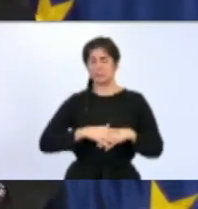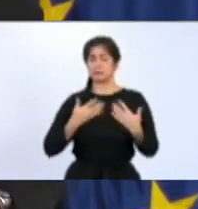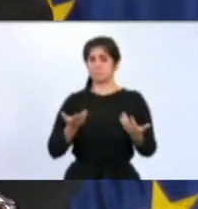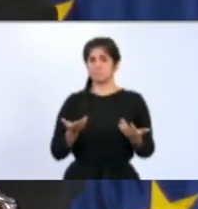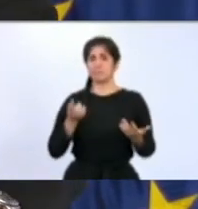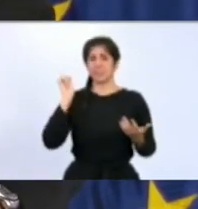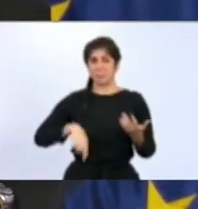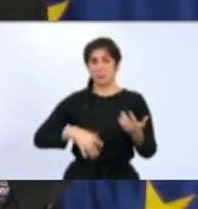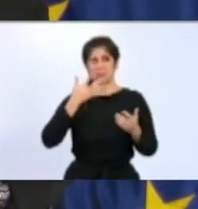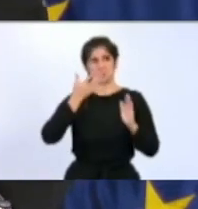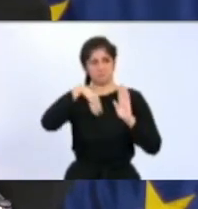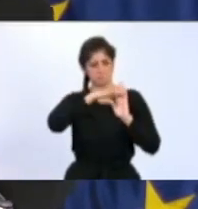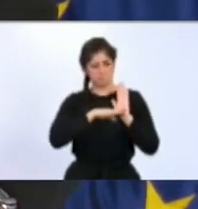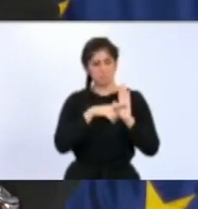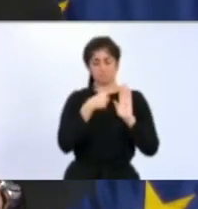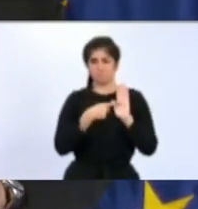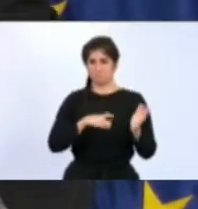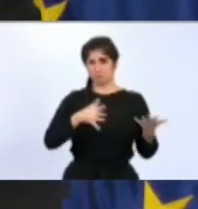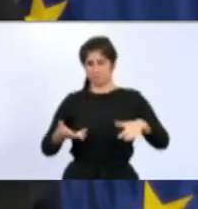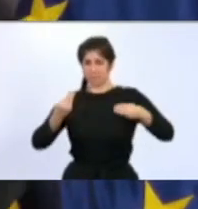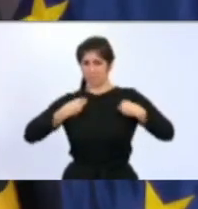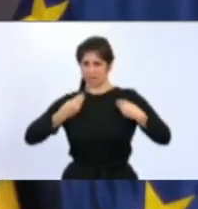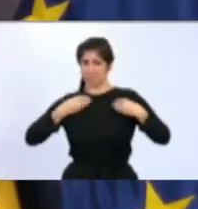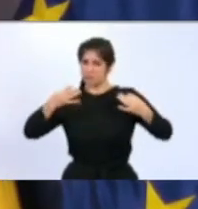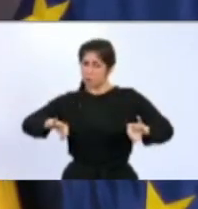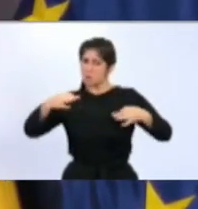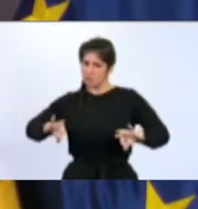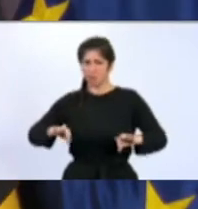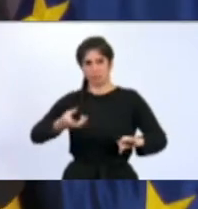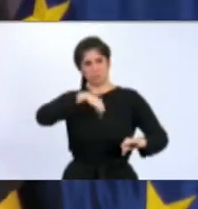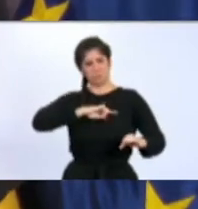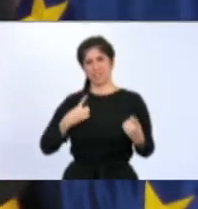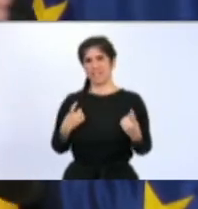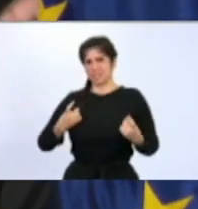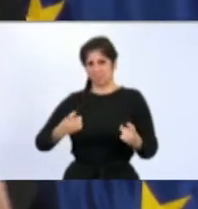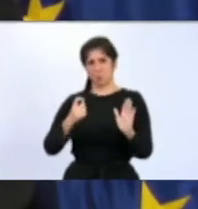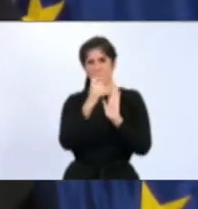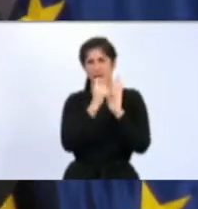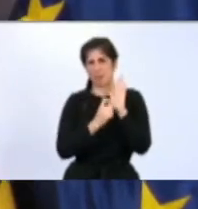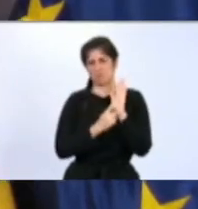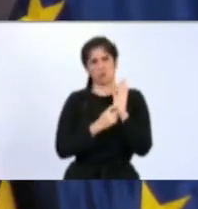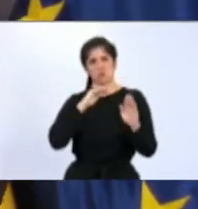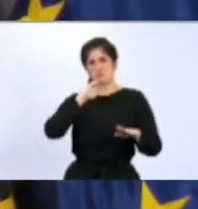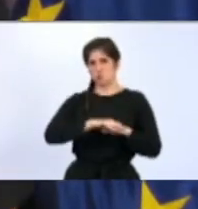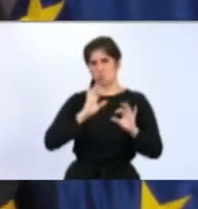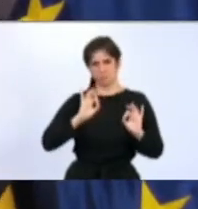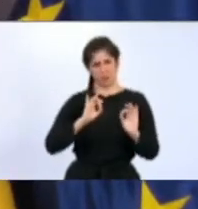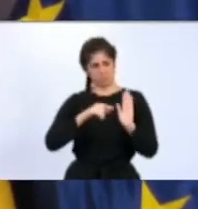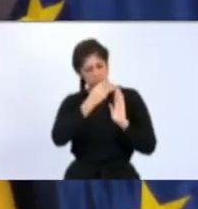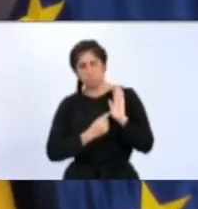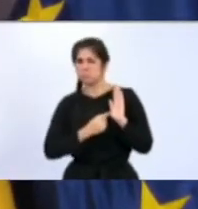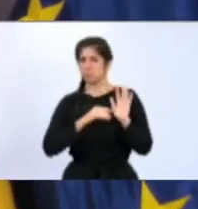esa desescalada tendremos que cumplir parámetros que son fundamentalmente de capacidades sanitarias y también